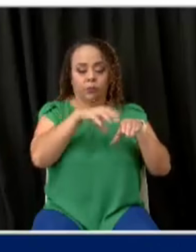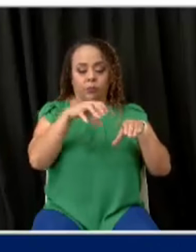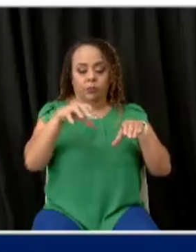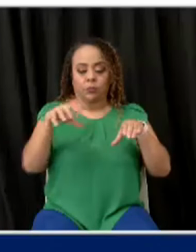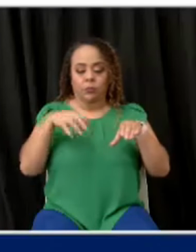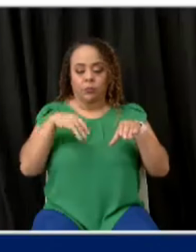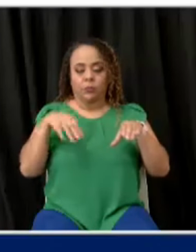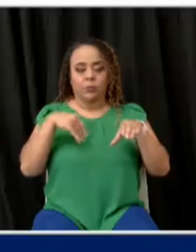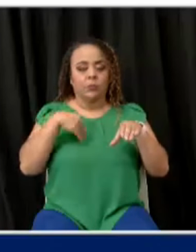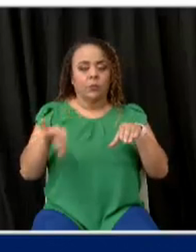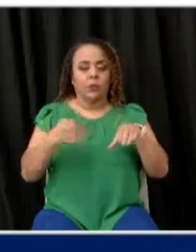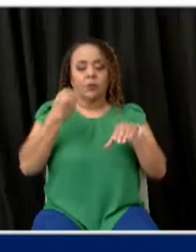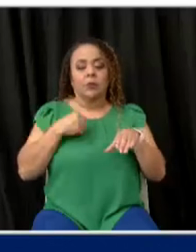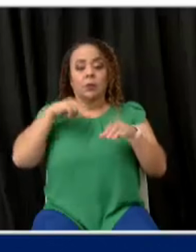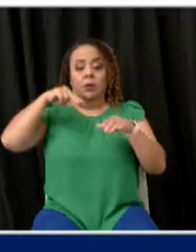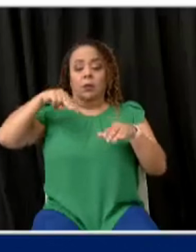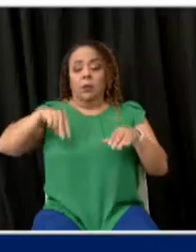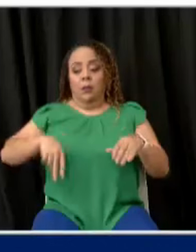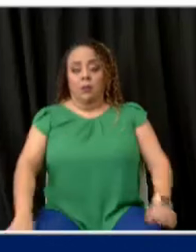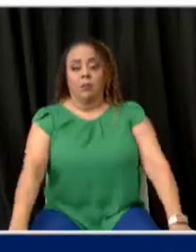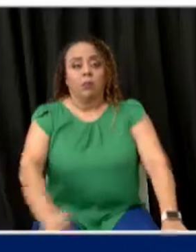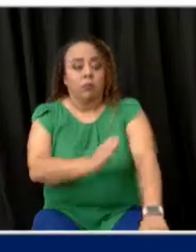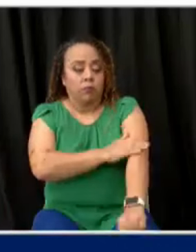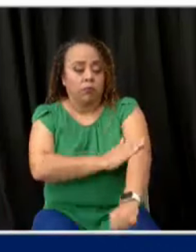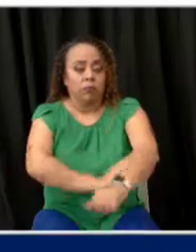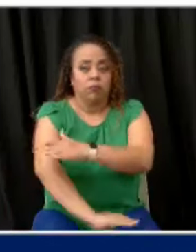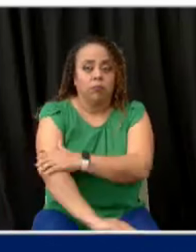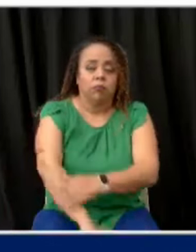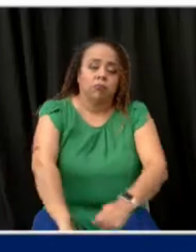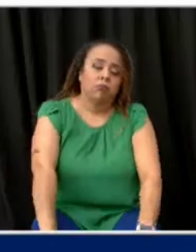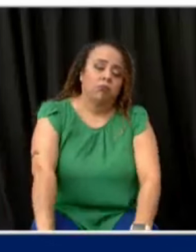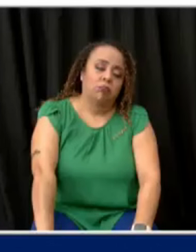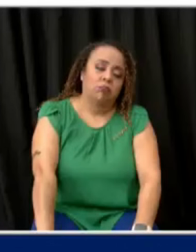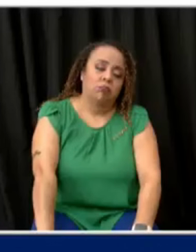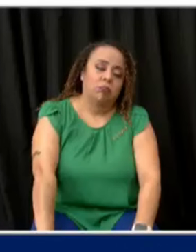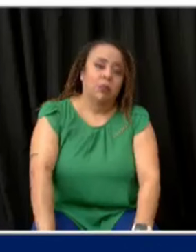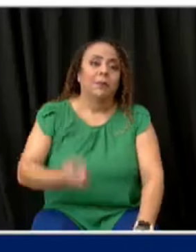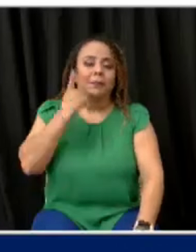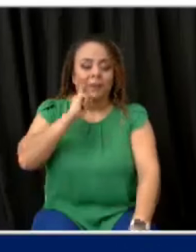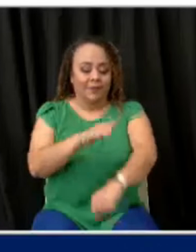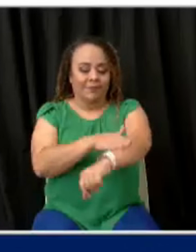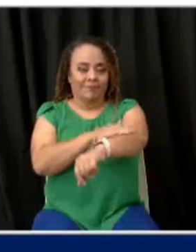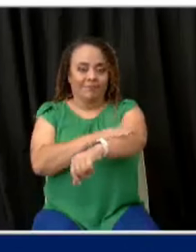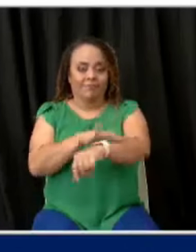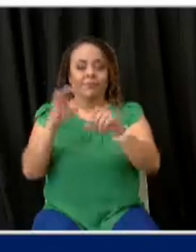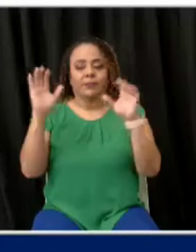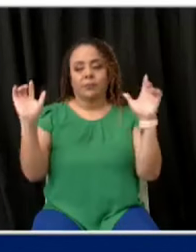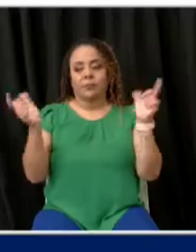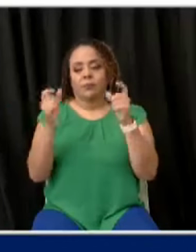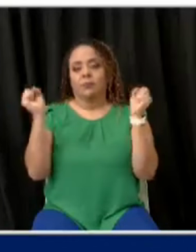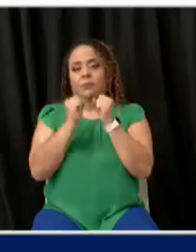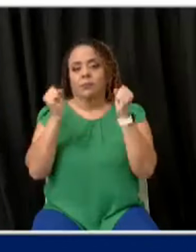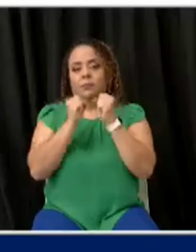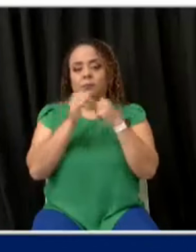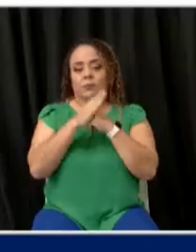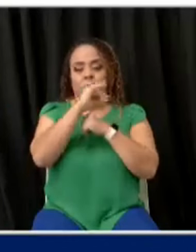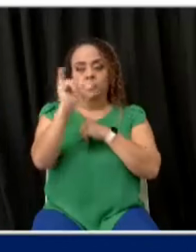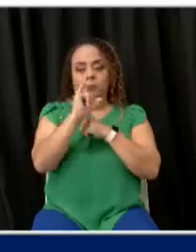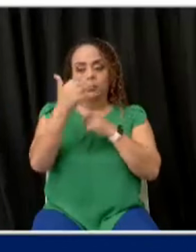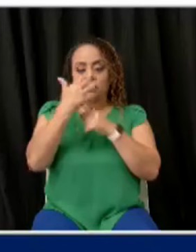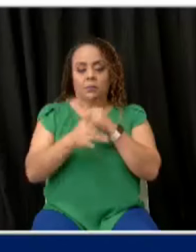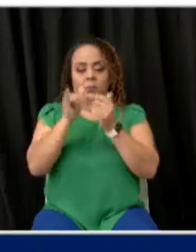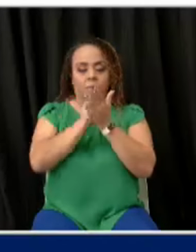yo, y lo que hacían era meter los brazos en esas palanganas. ¿Por qué? Porque la piel se enfriaba rápidamente y como la sangre está pasando